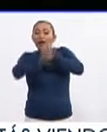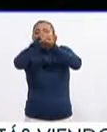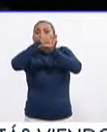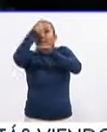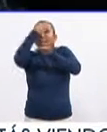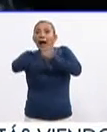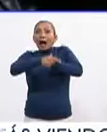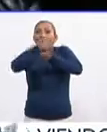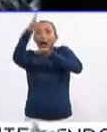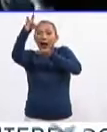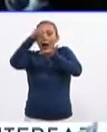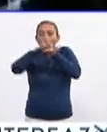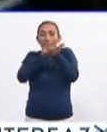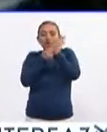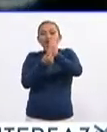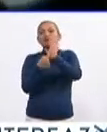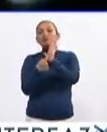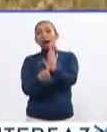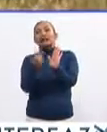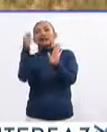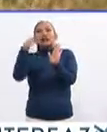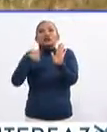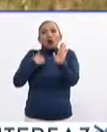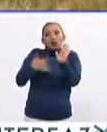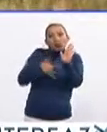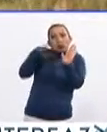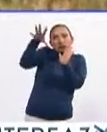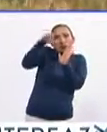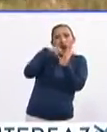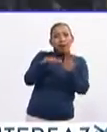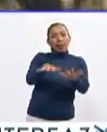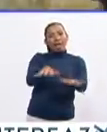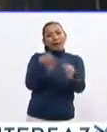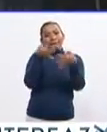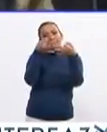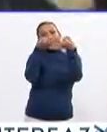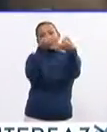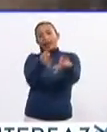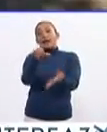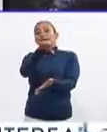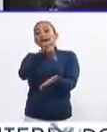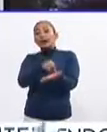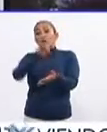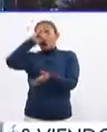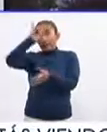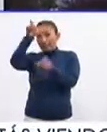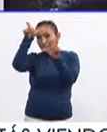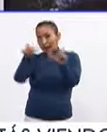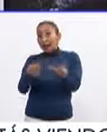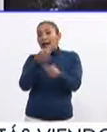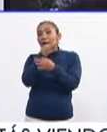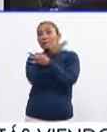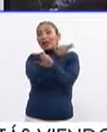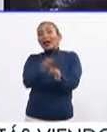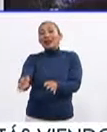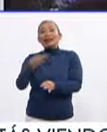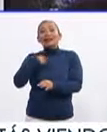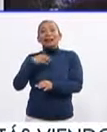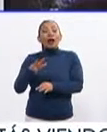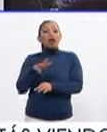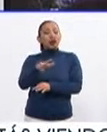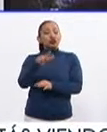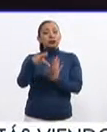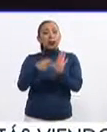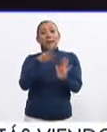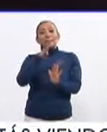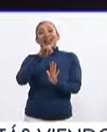para transmitir esa propia percepción y que cautive nuestra mirada. El Centro de la Imagen dio a conocer la 18ª edición